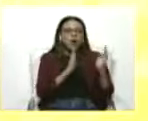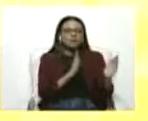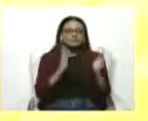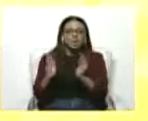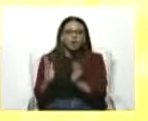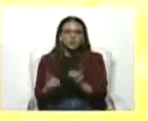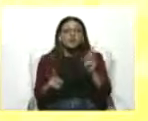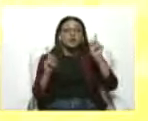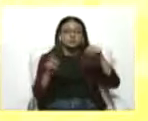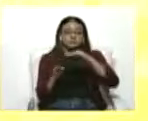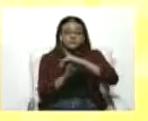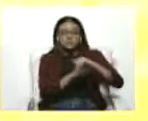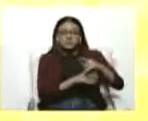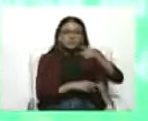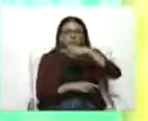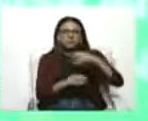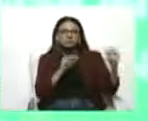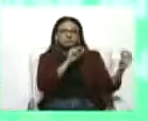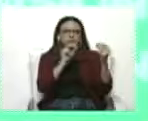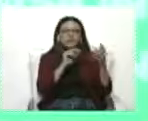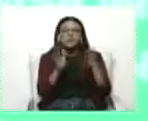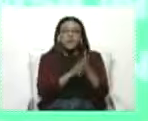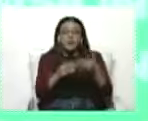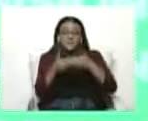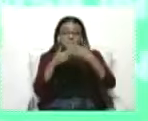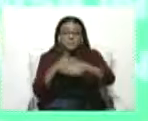destacaba además que estas elecciones del